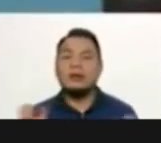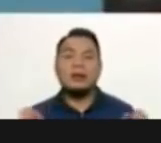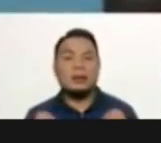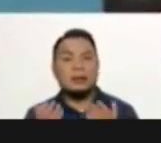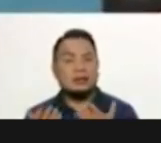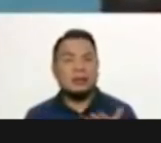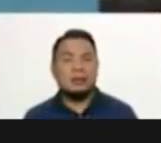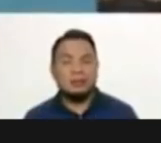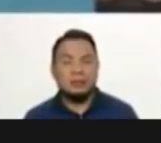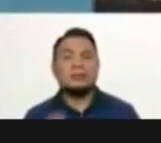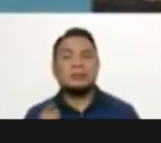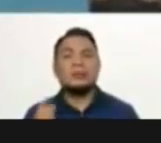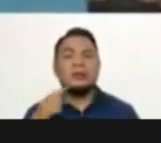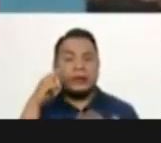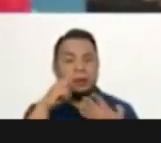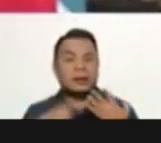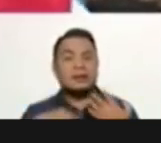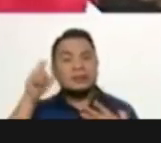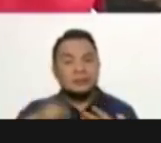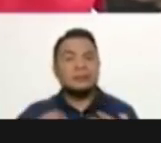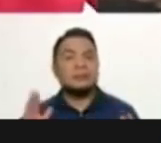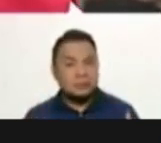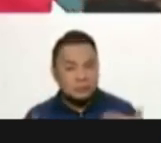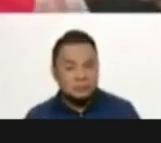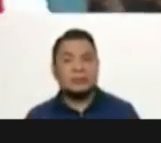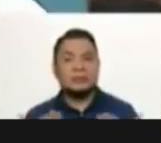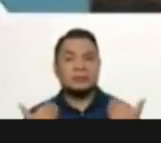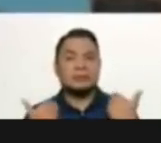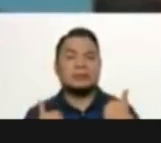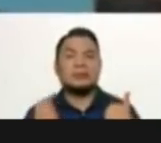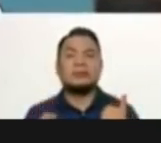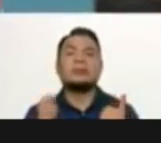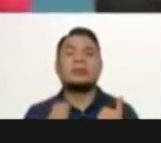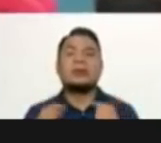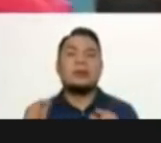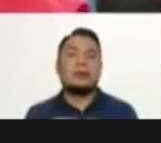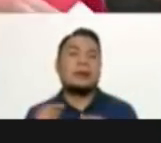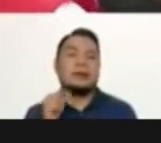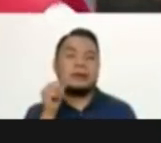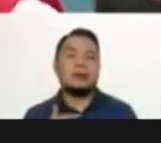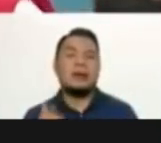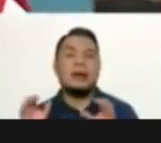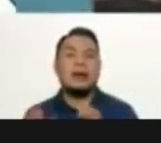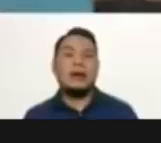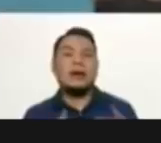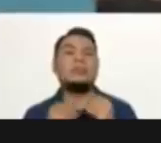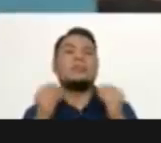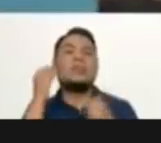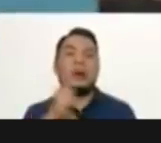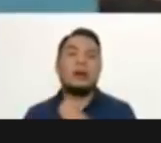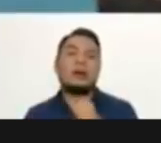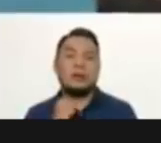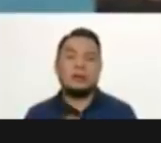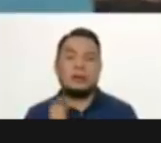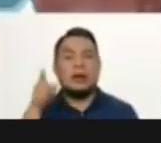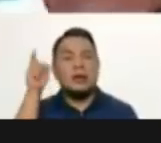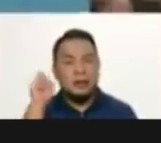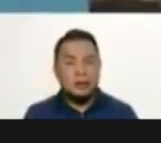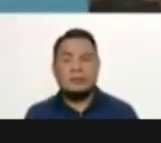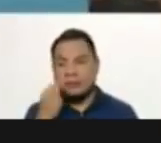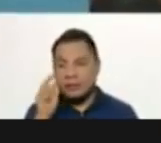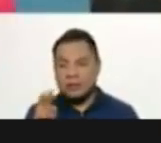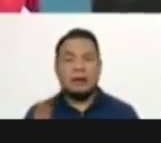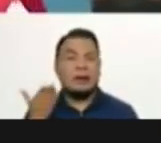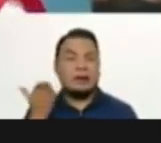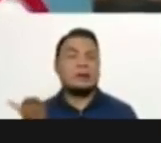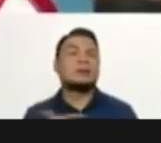cuentan con los recursos para poder tener un gas que hace muchos años debería haber estado